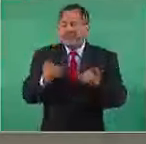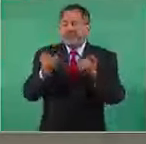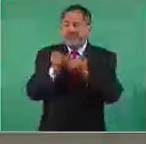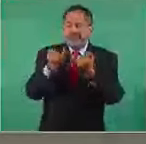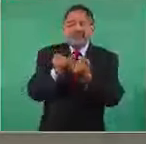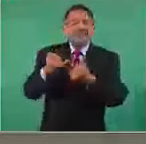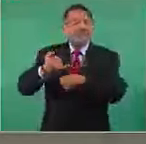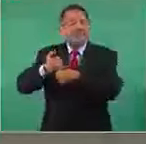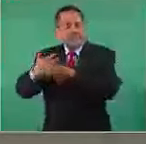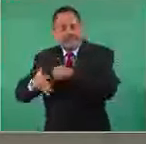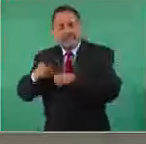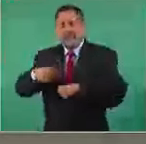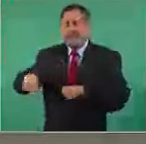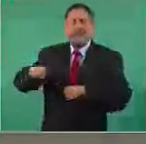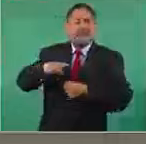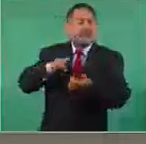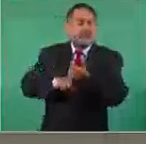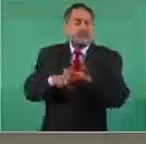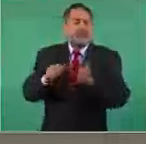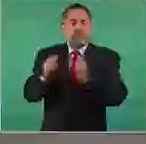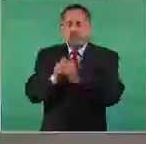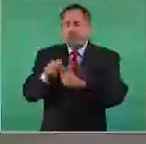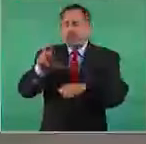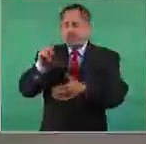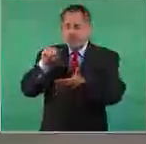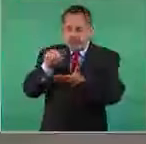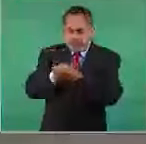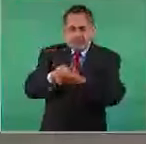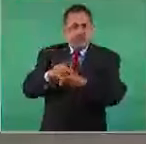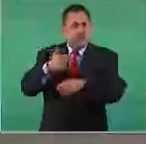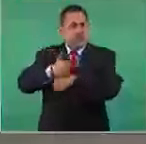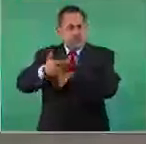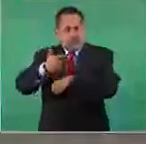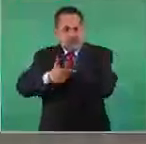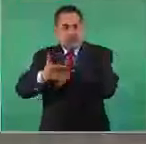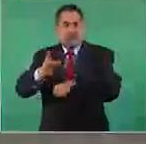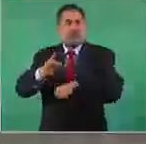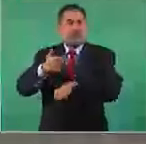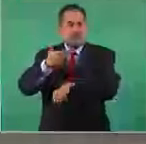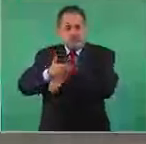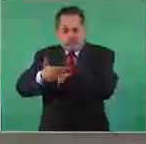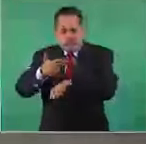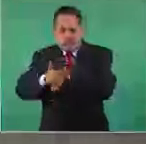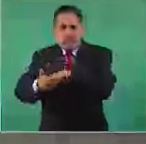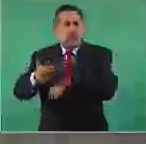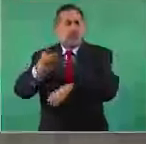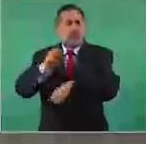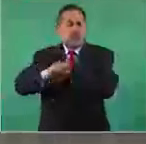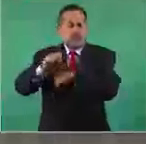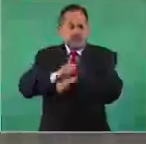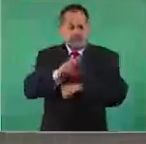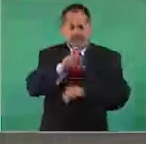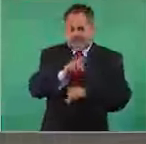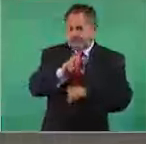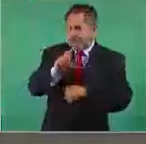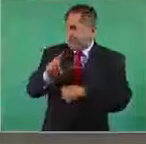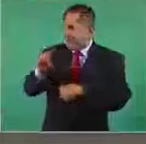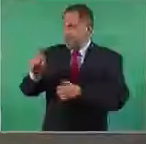Y son 30,000 para Guatemala, 30,000 para Honduras, 30,000 para El Salvador,